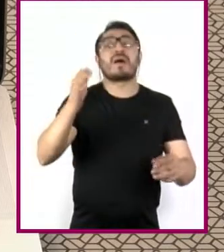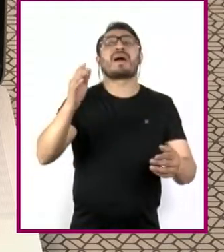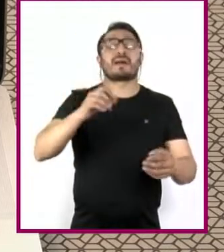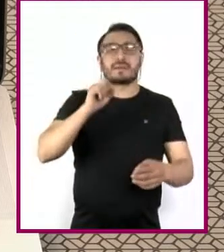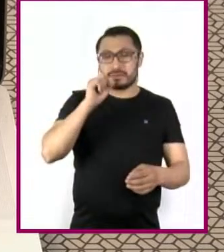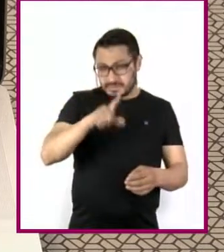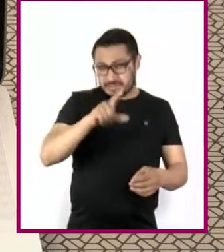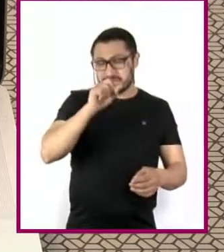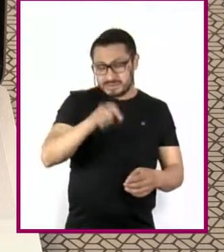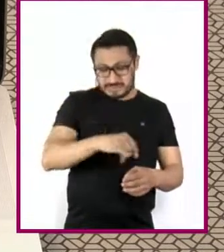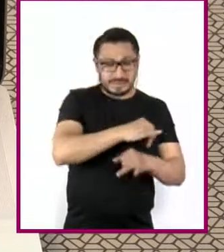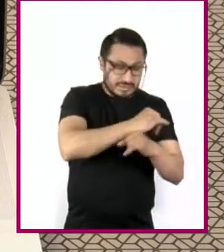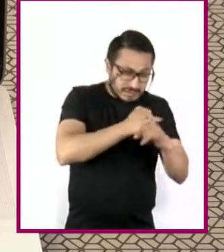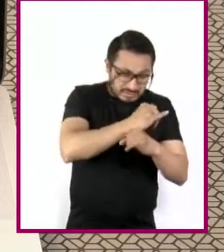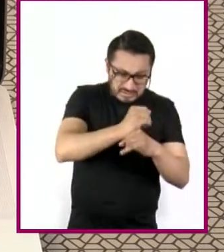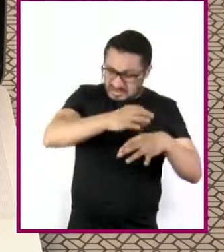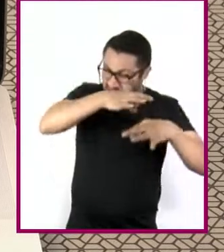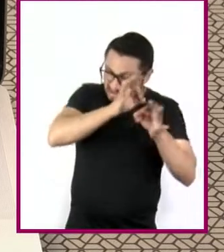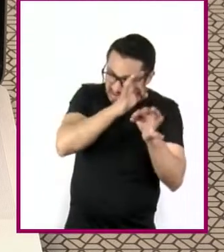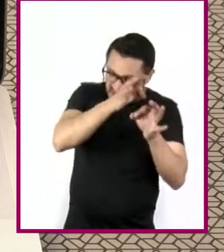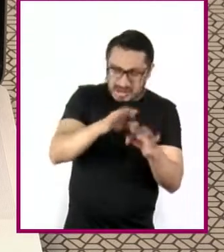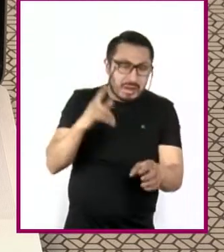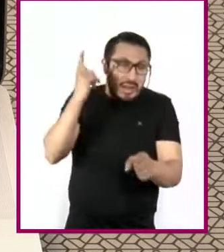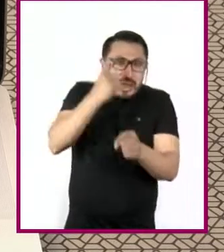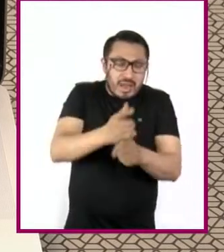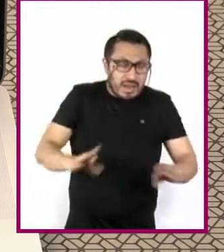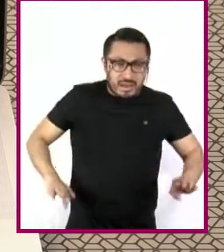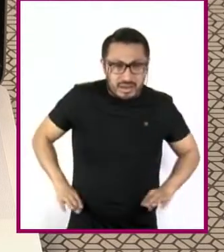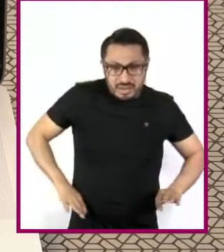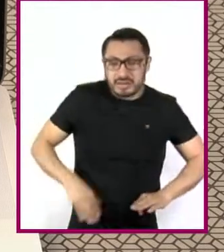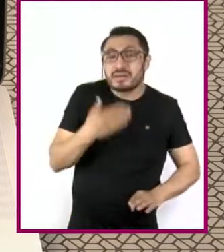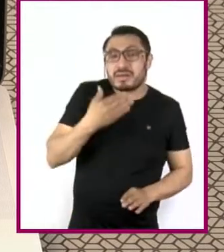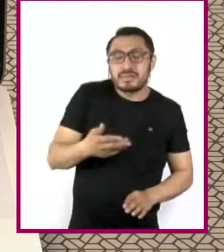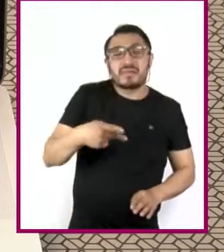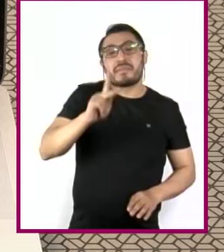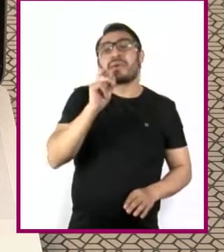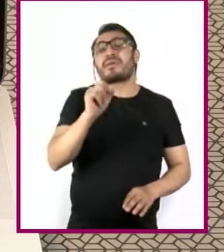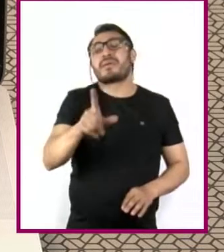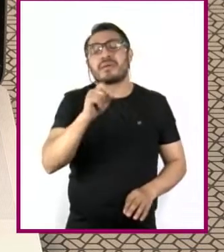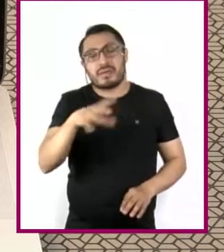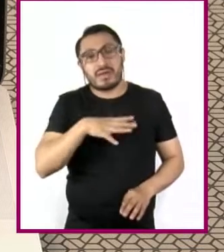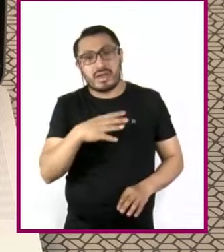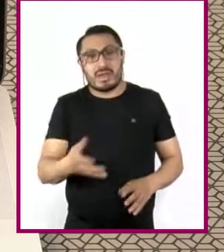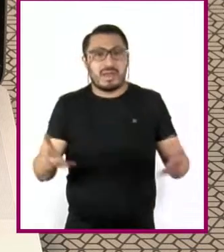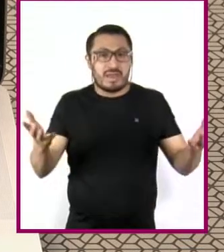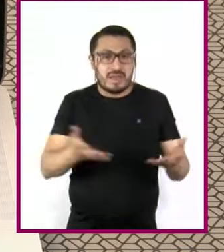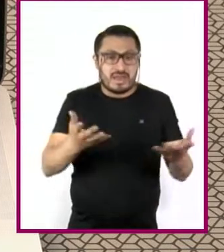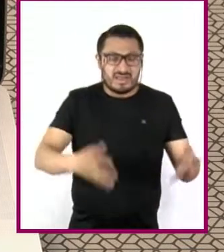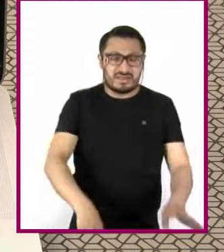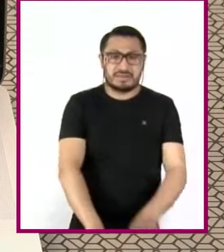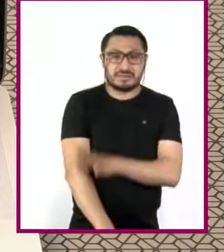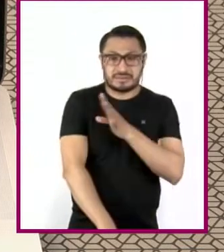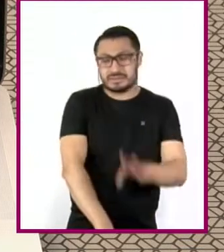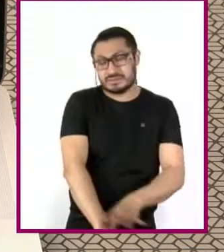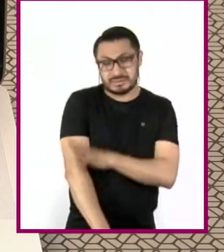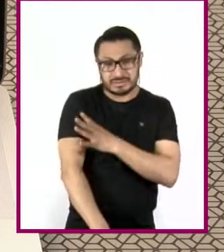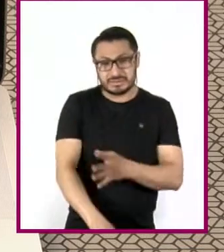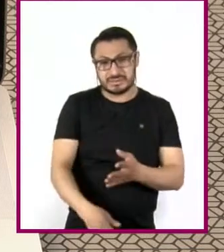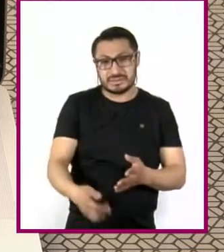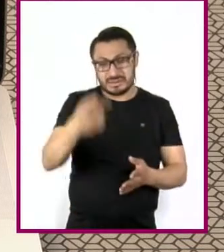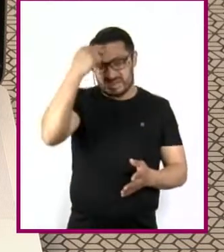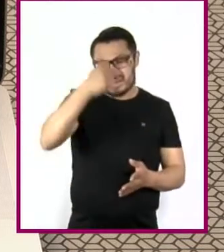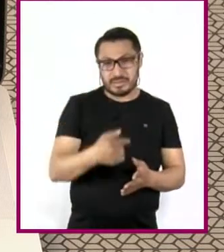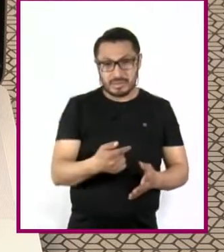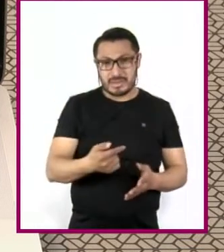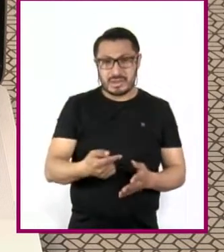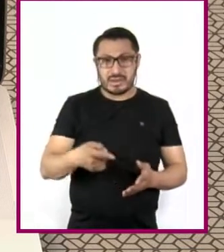una especie que sea buena conductora de corriente y formadora de corrientes para poder formar el haz